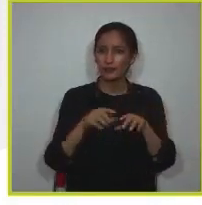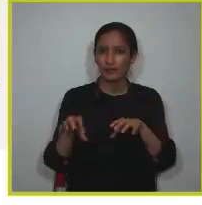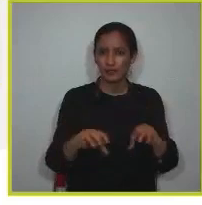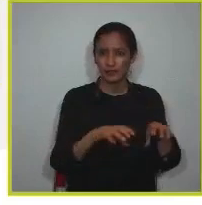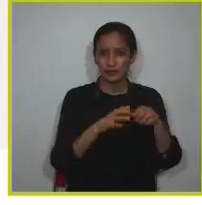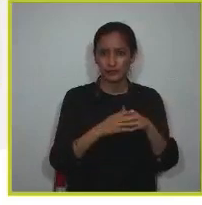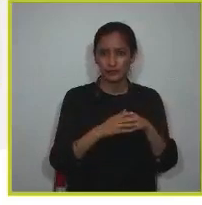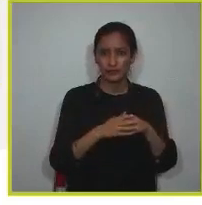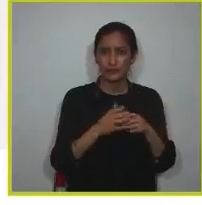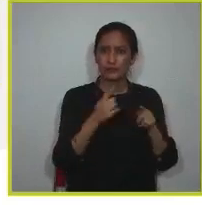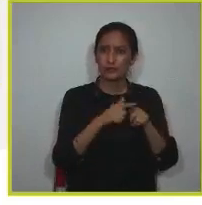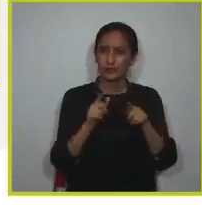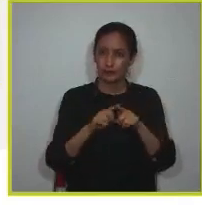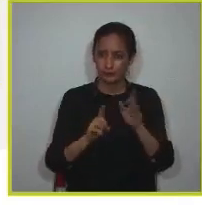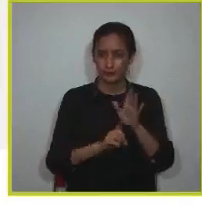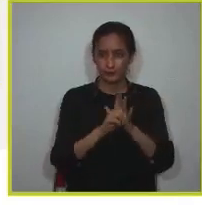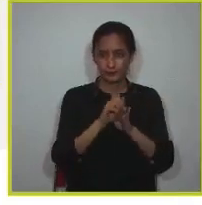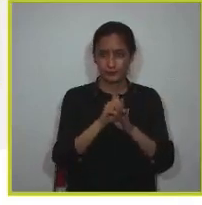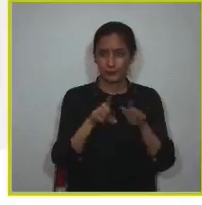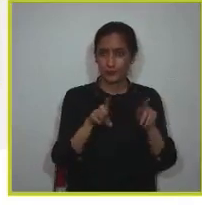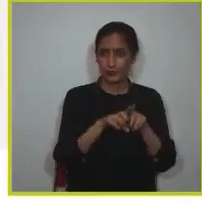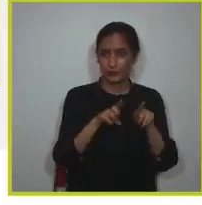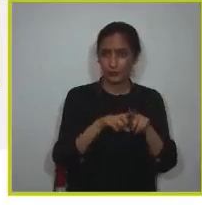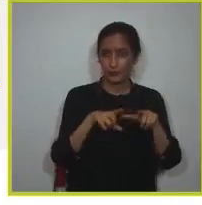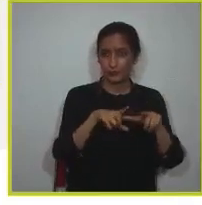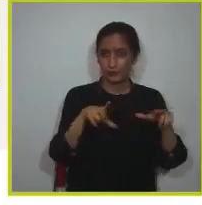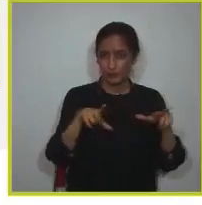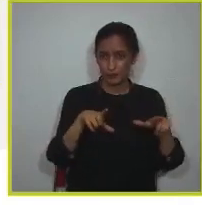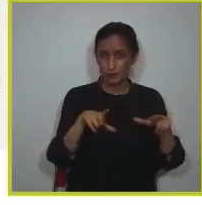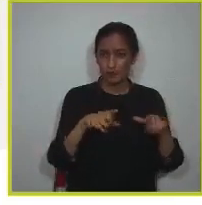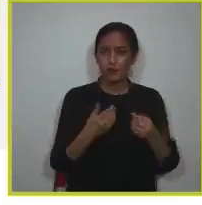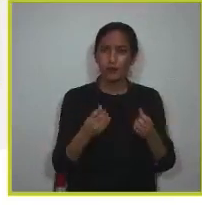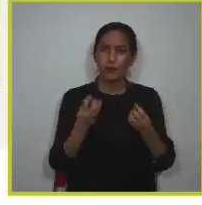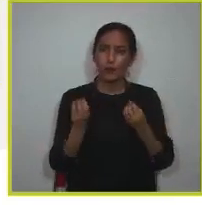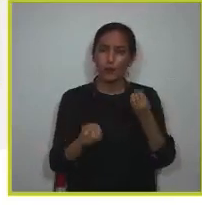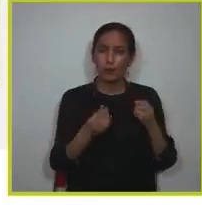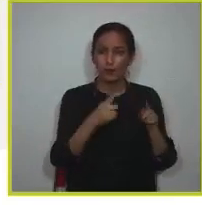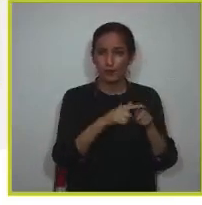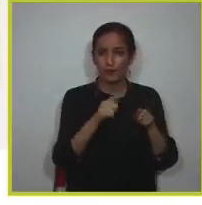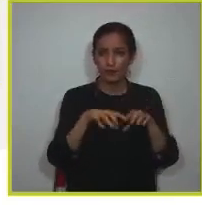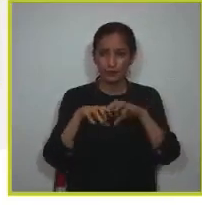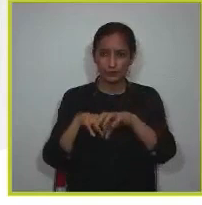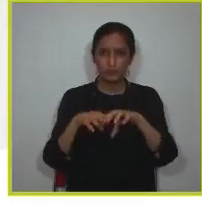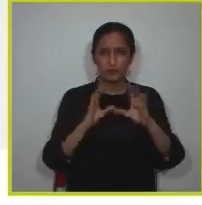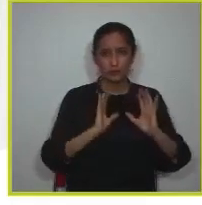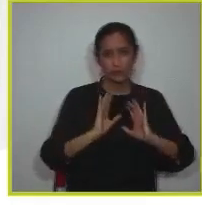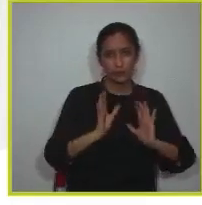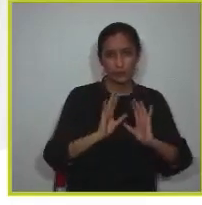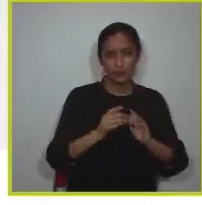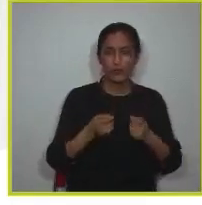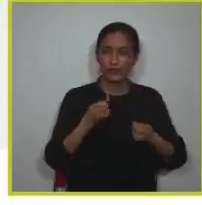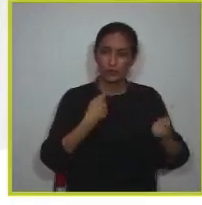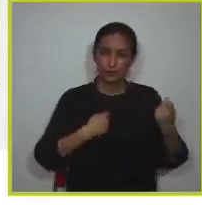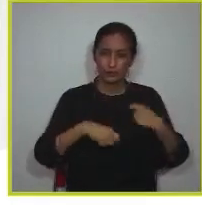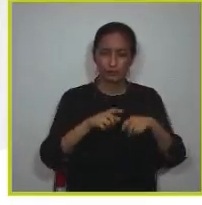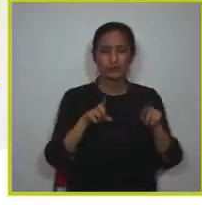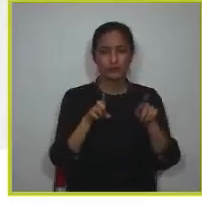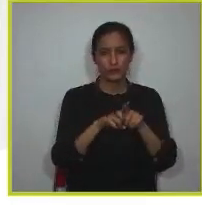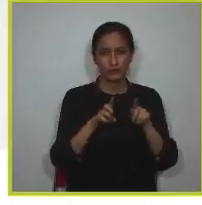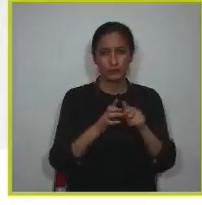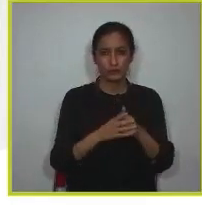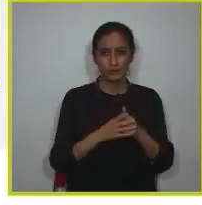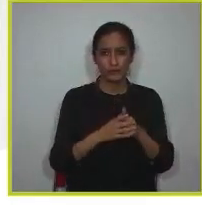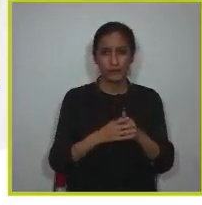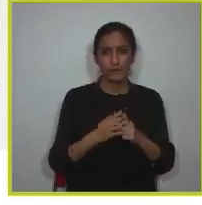y su desenvolvimiento tanto en la arena de la protesta social como en los espacios de diálogo y negociación es decir